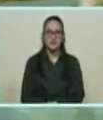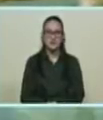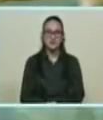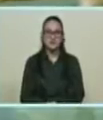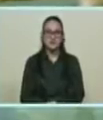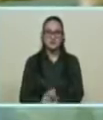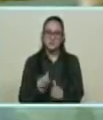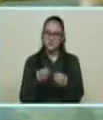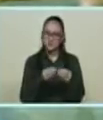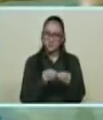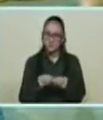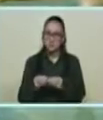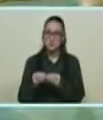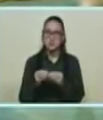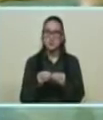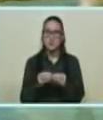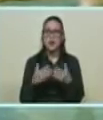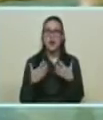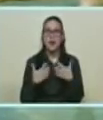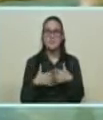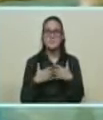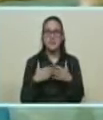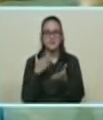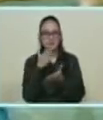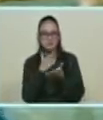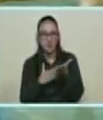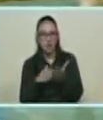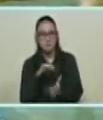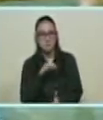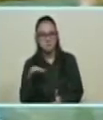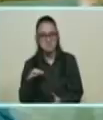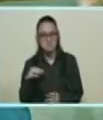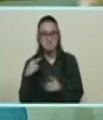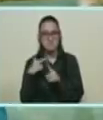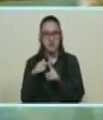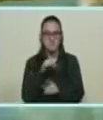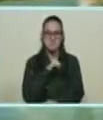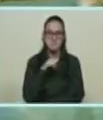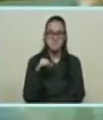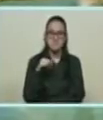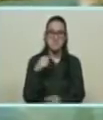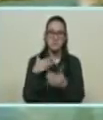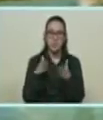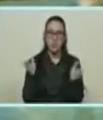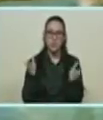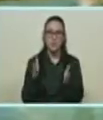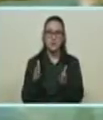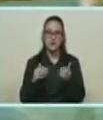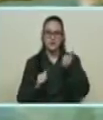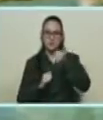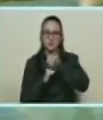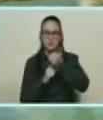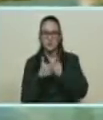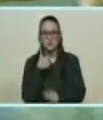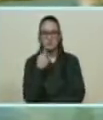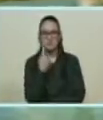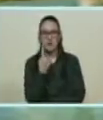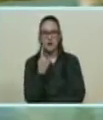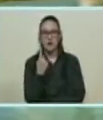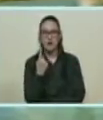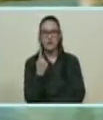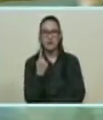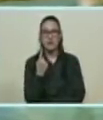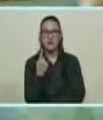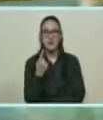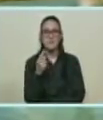configure una empresa mixta que con sus acciones sustente el Petro. Por cada Petro, un barril